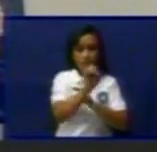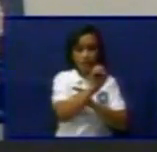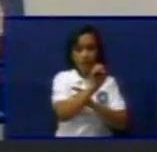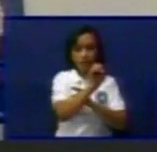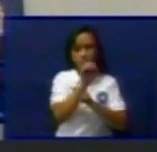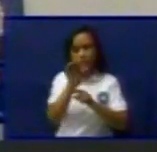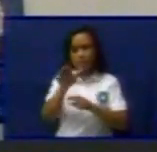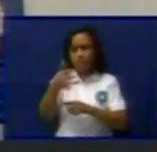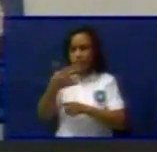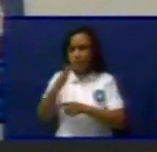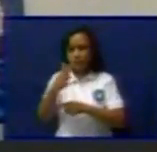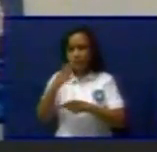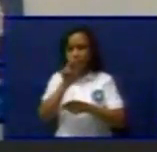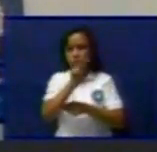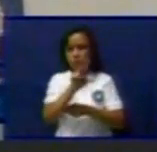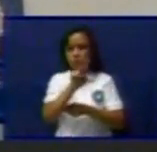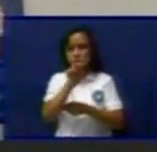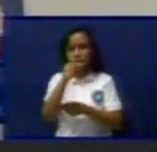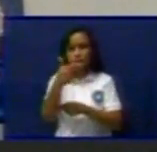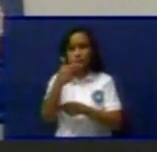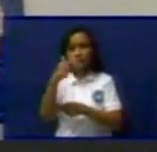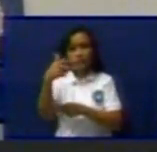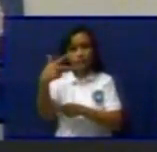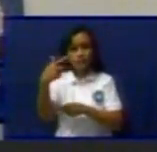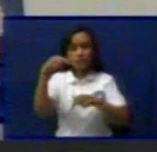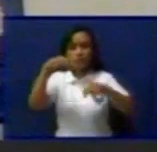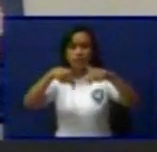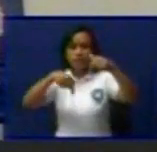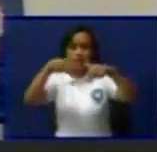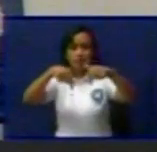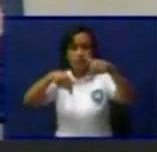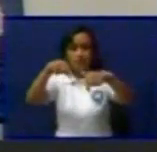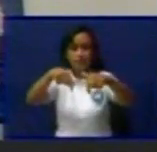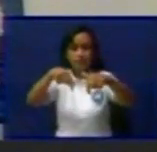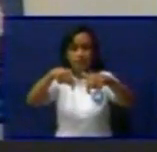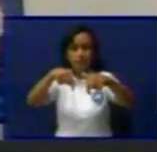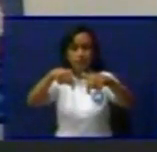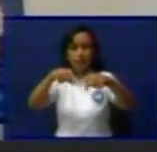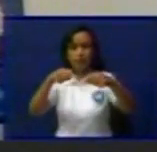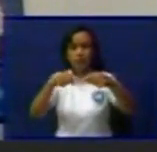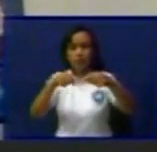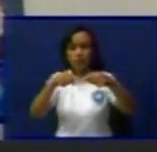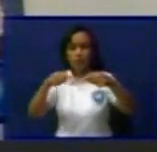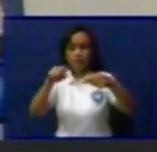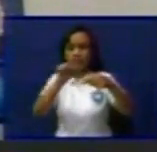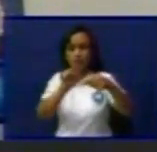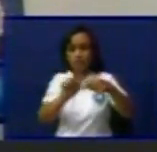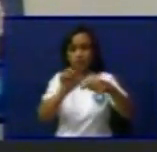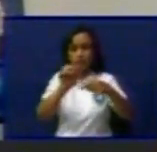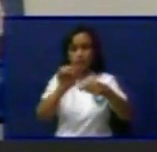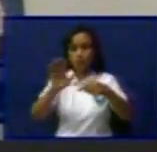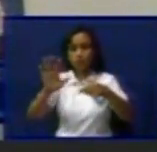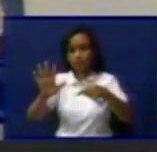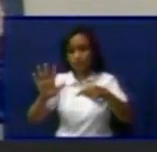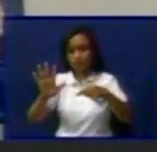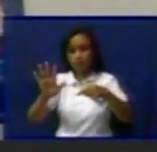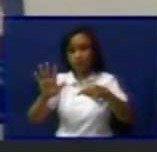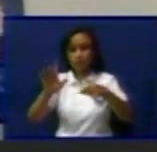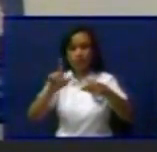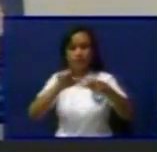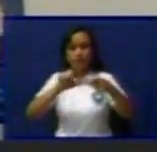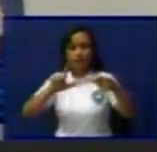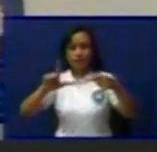total estimada de 278 kilómetros, incluyendo un tramo de 105 kilómetros en el